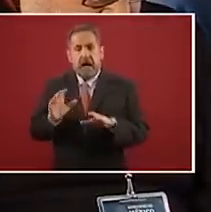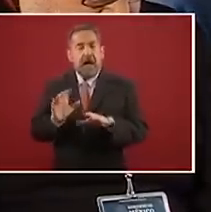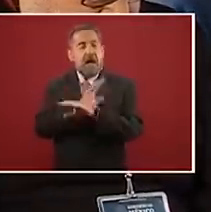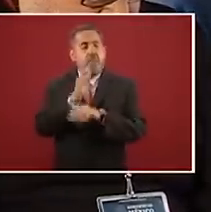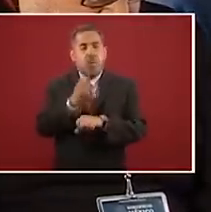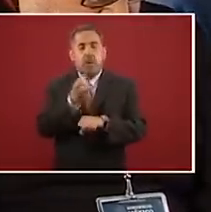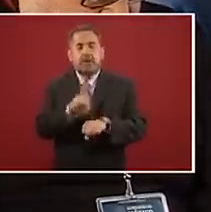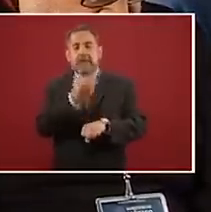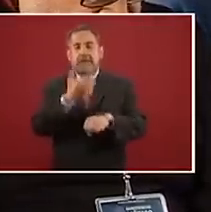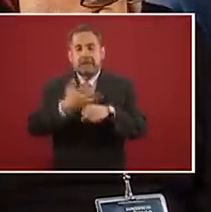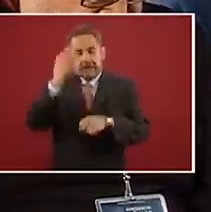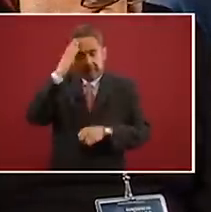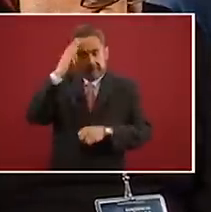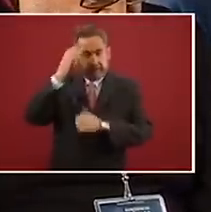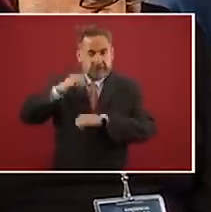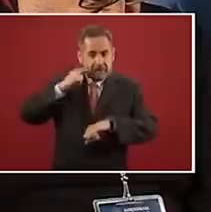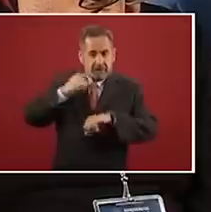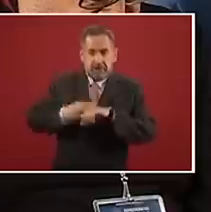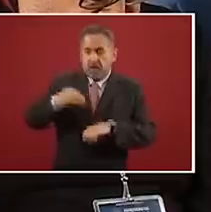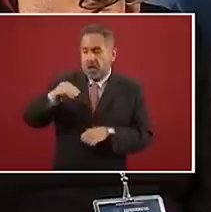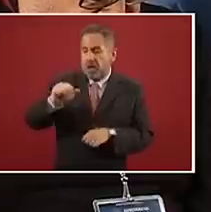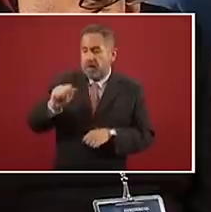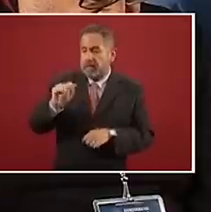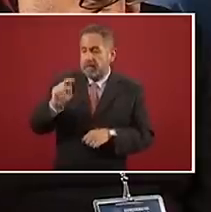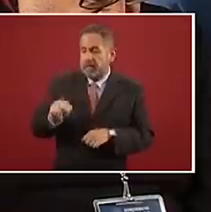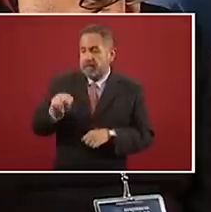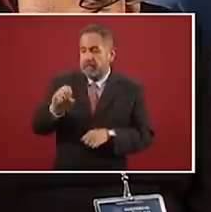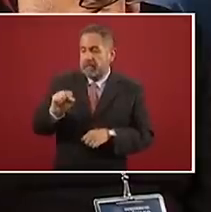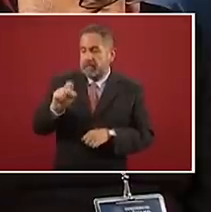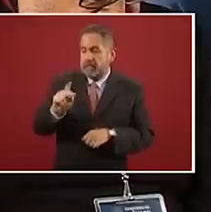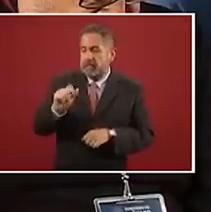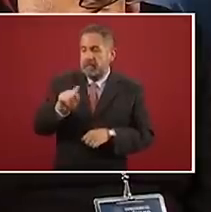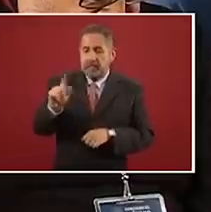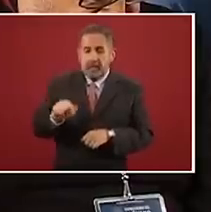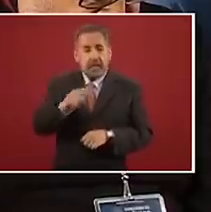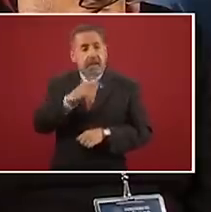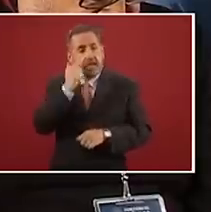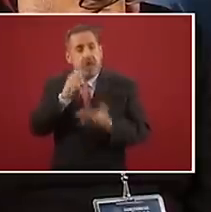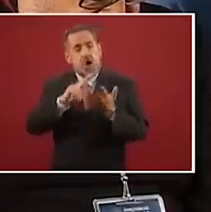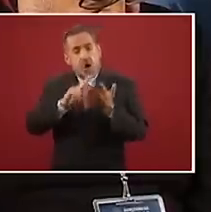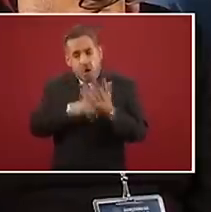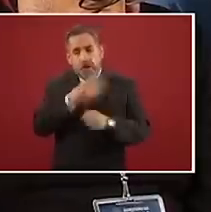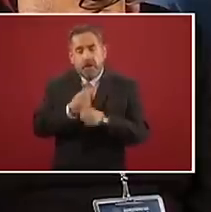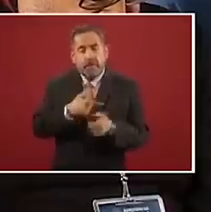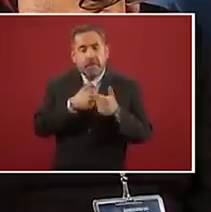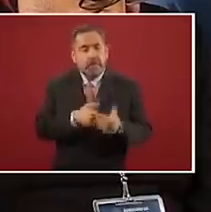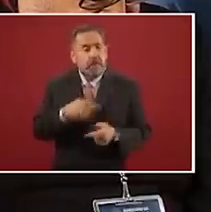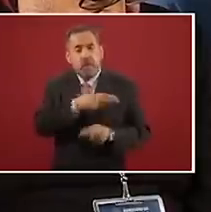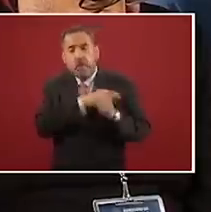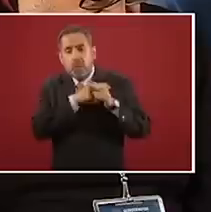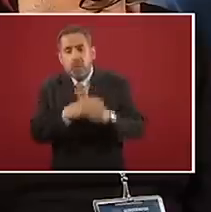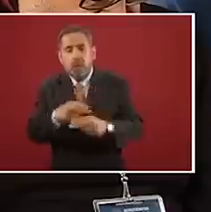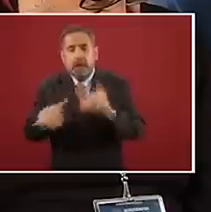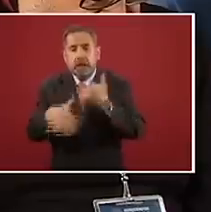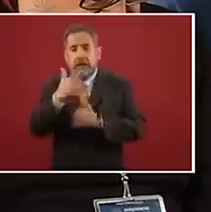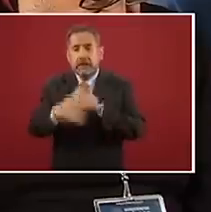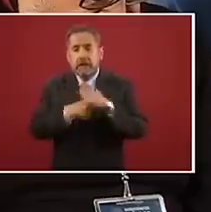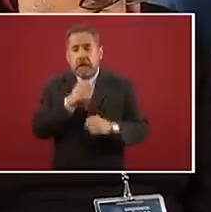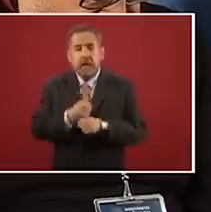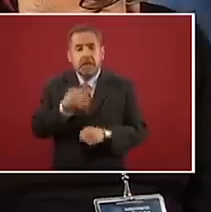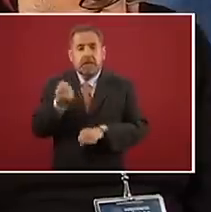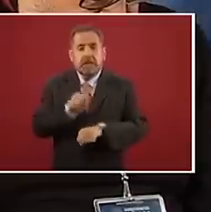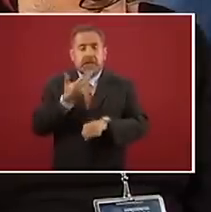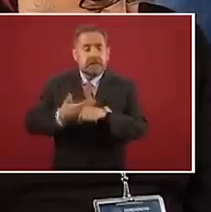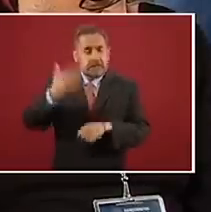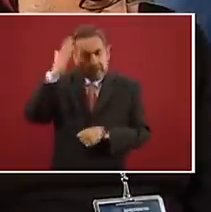secretario general, que es Martín Esparza, y se piensa reelegir. Lleva 15 años como secretario general